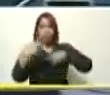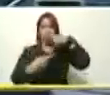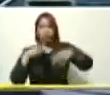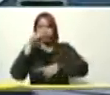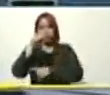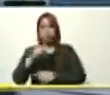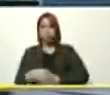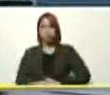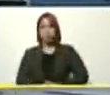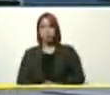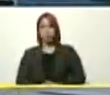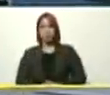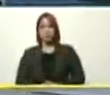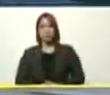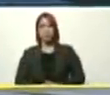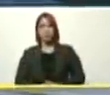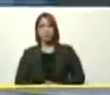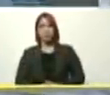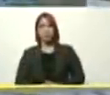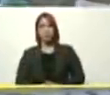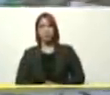revolucionaria.